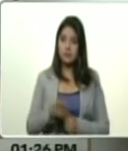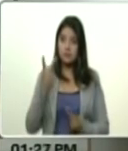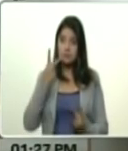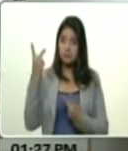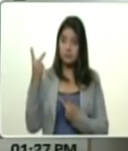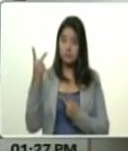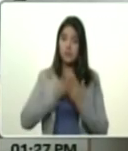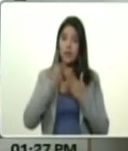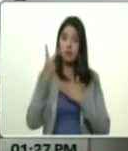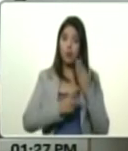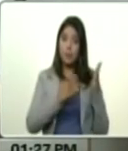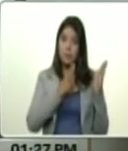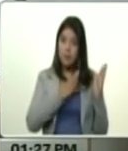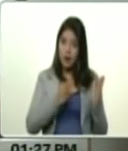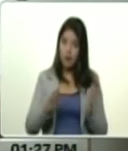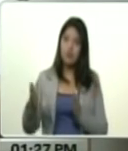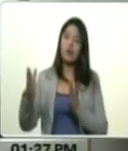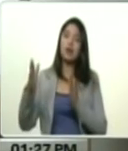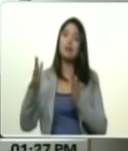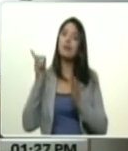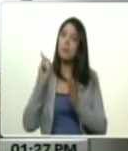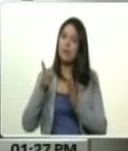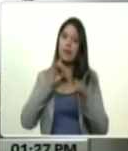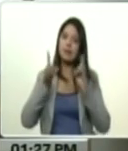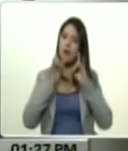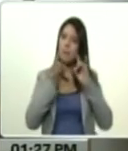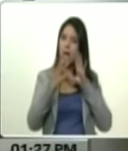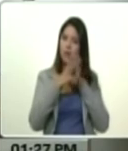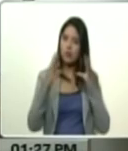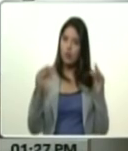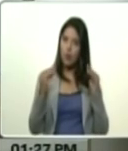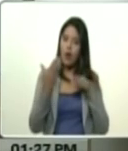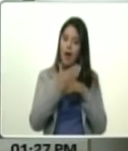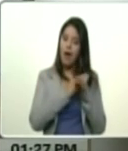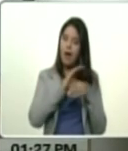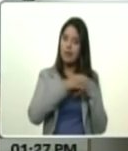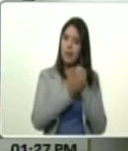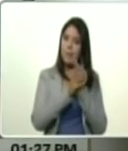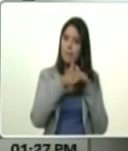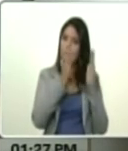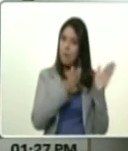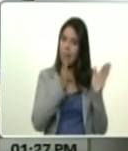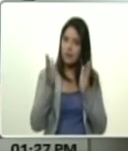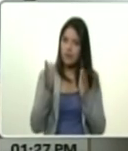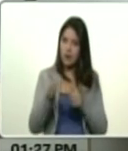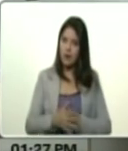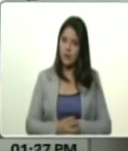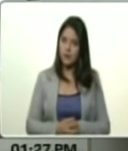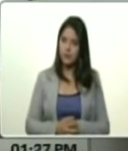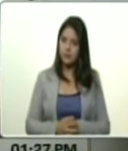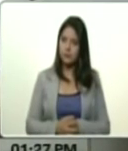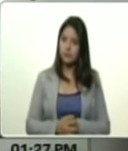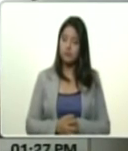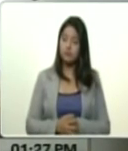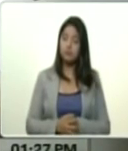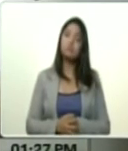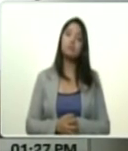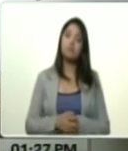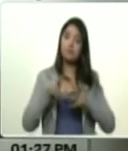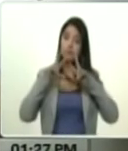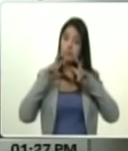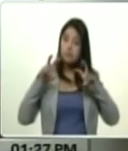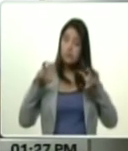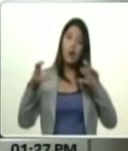en la planificación y la relación de llamadas donde fueron planificados el evento. El estudio de todas las comunicaciones telefónicas